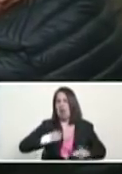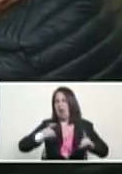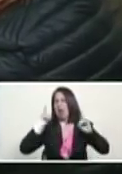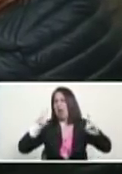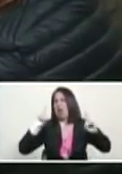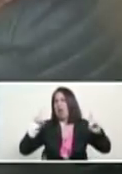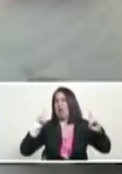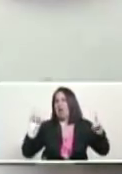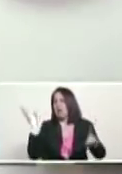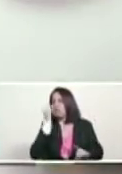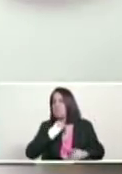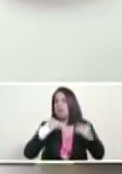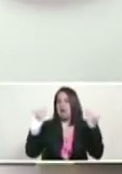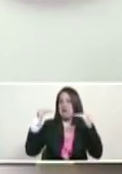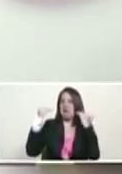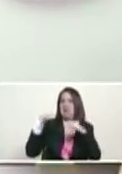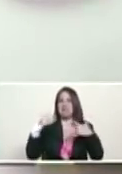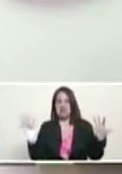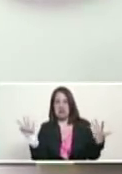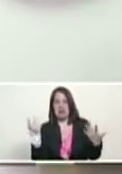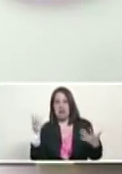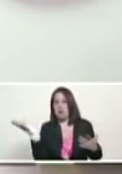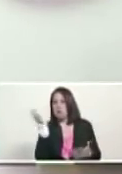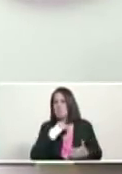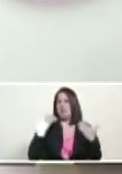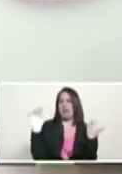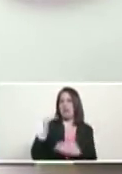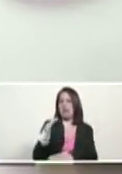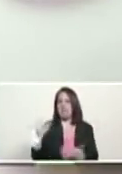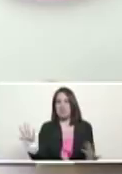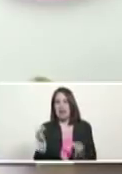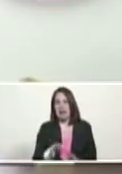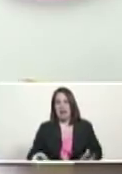ética, no hay límites, no hay límites, no hay ética.